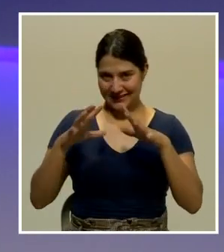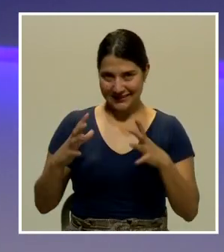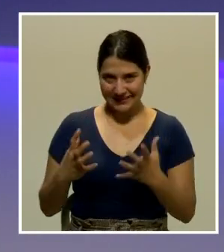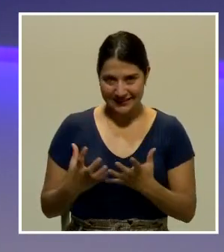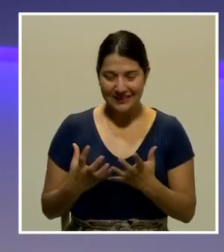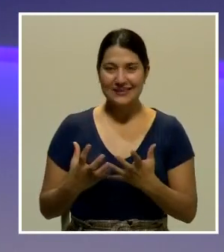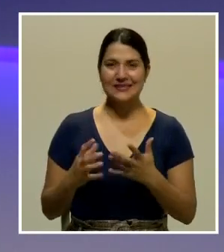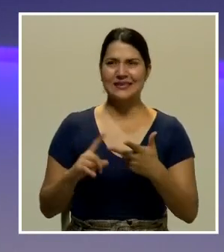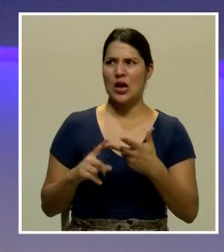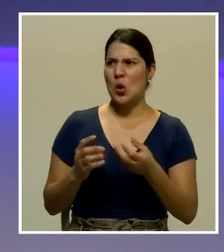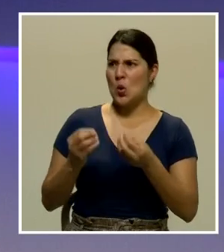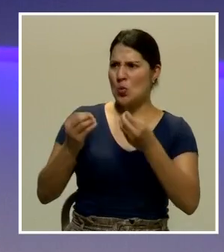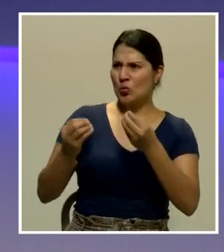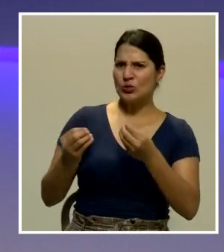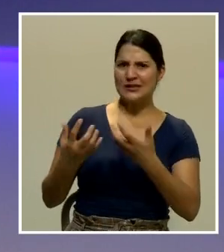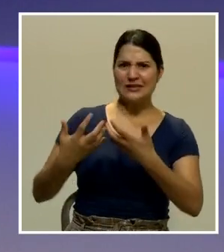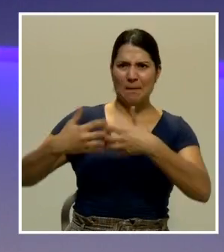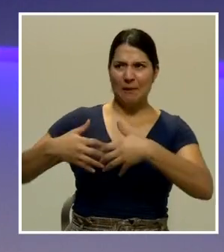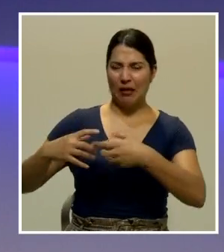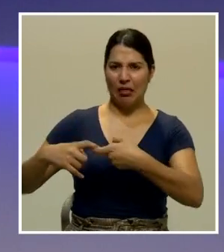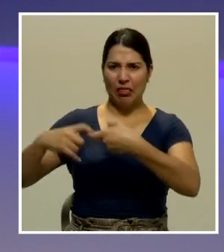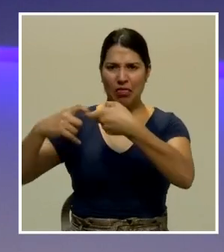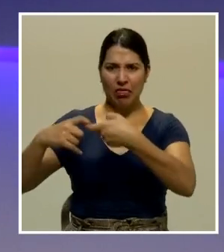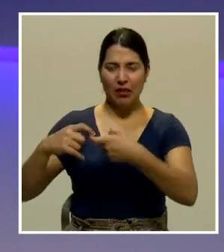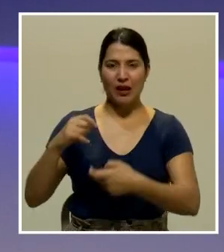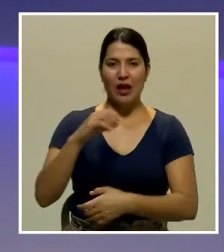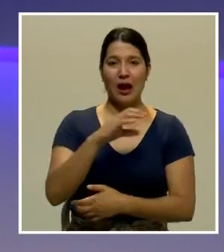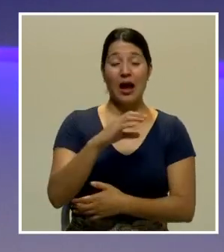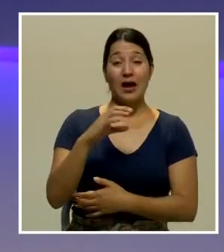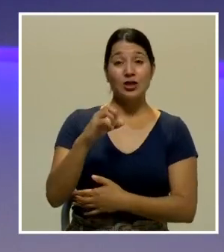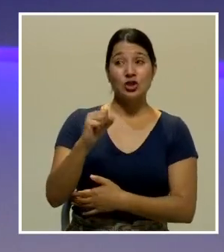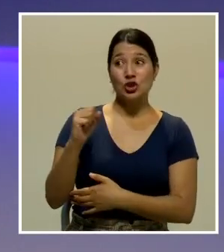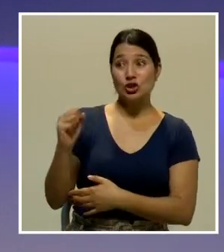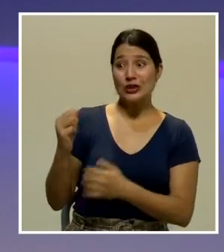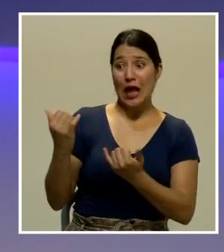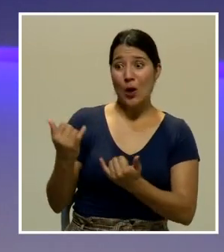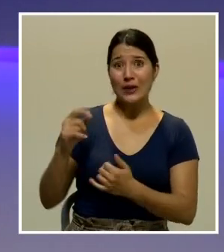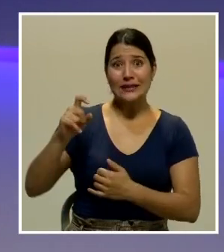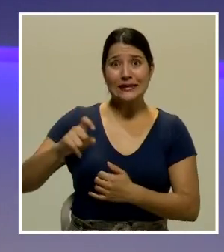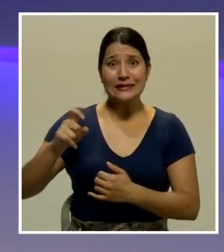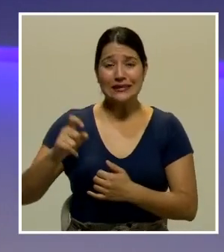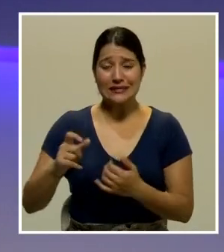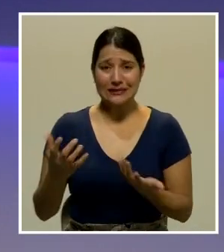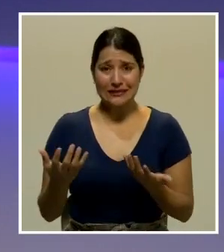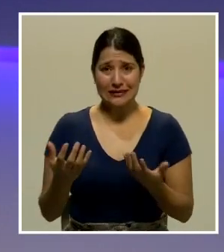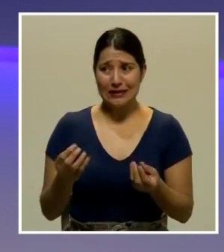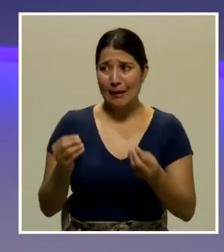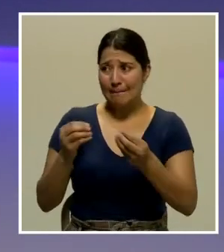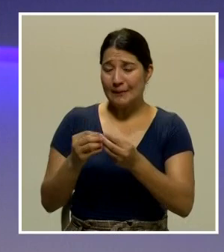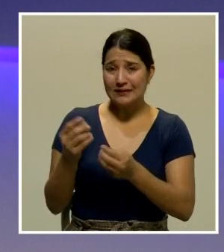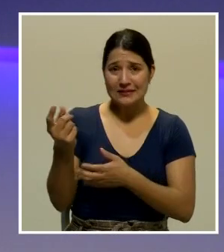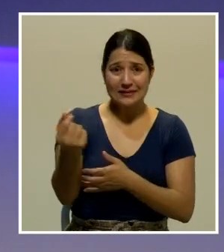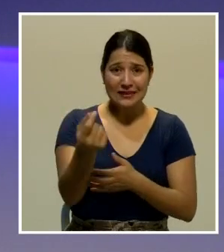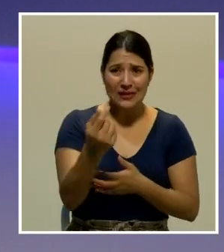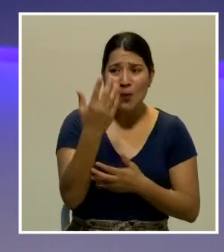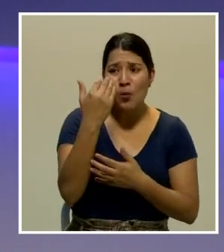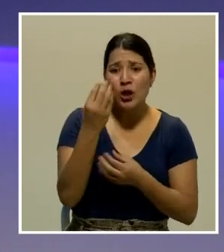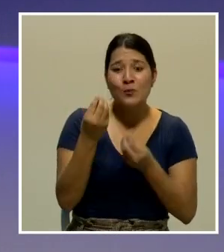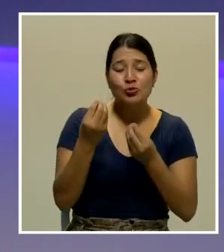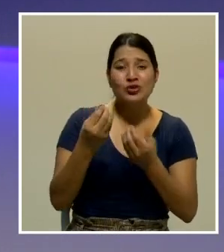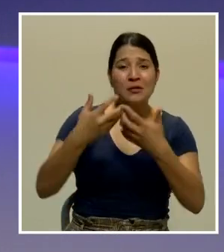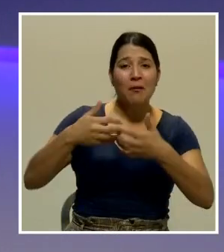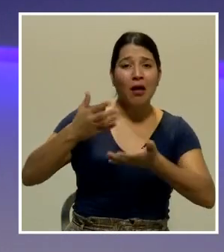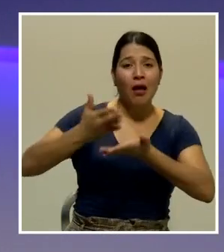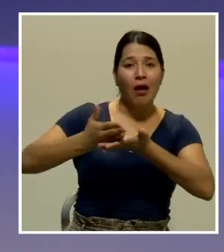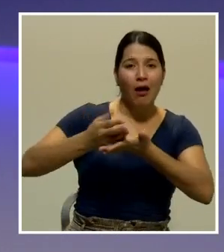con planillas suspendidas y la caja del seguro necesitada de abundantes recursos, las